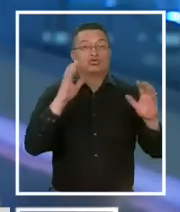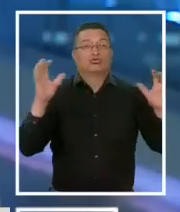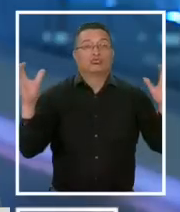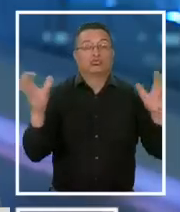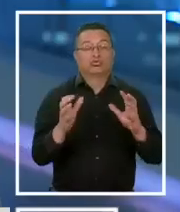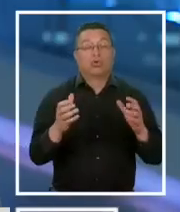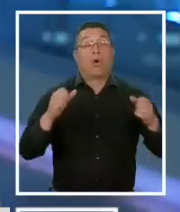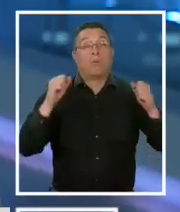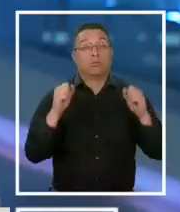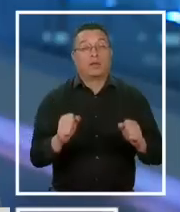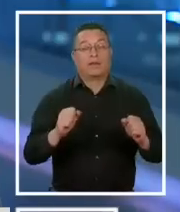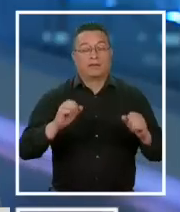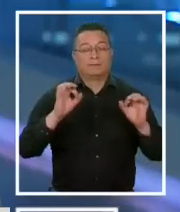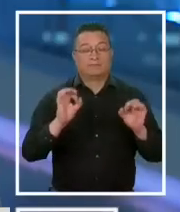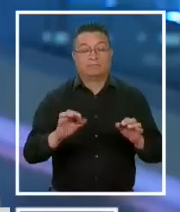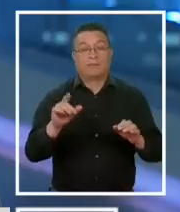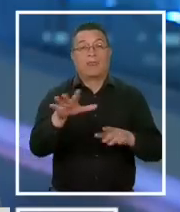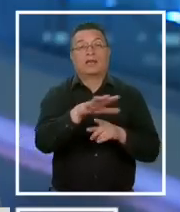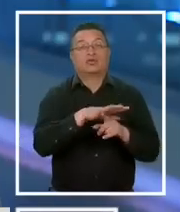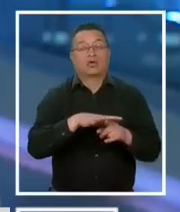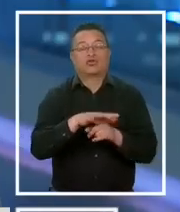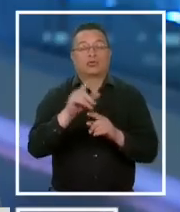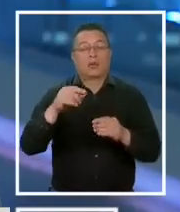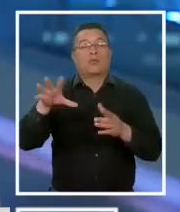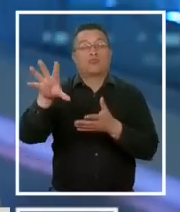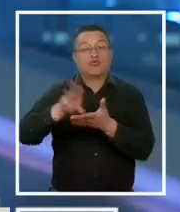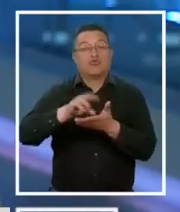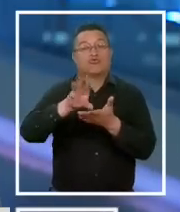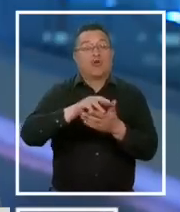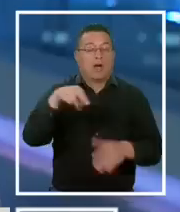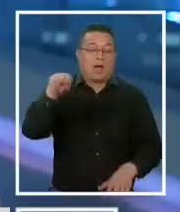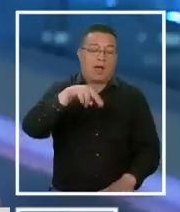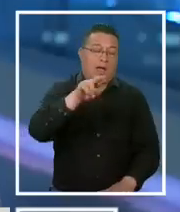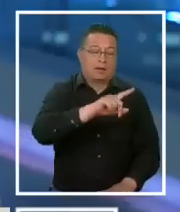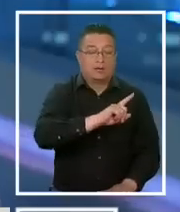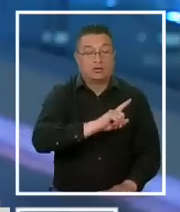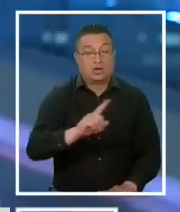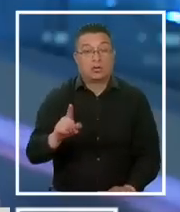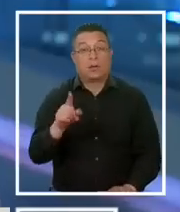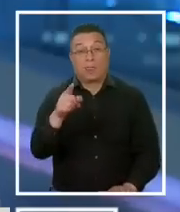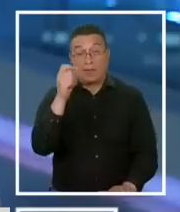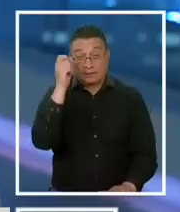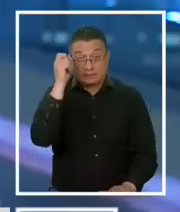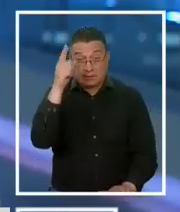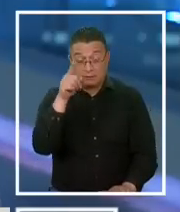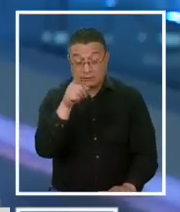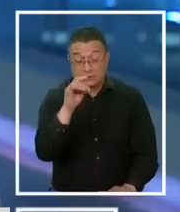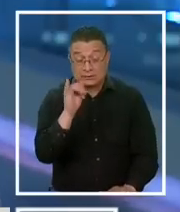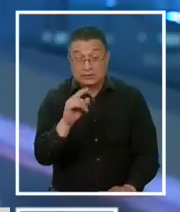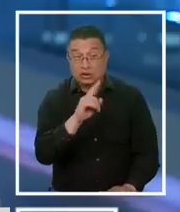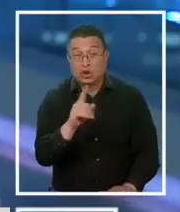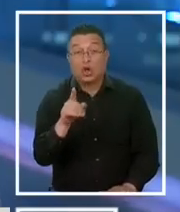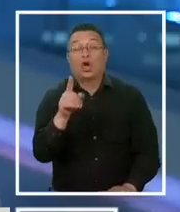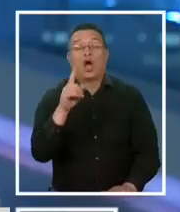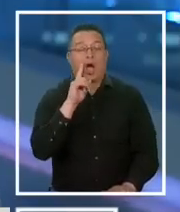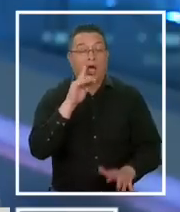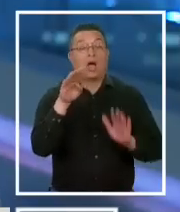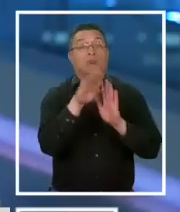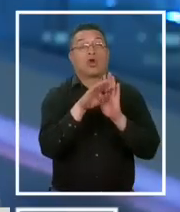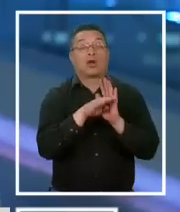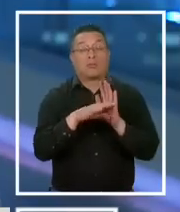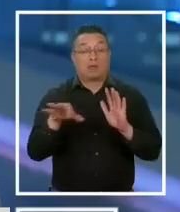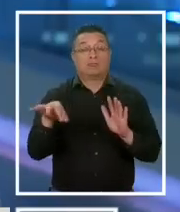para poder asegurar que una situación como esa no se reproduzca en el tiempo y ahí no sé si sabes pero tenemos el problema de los programas